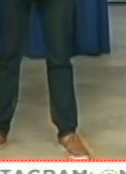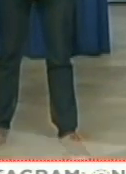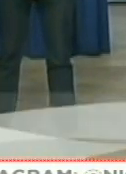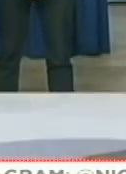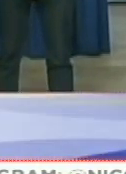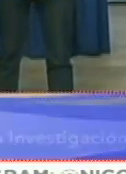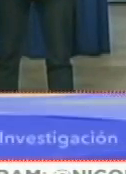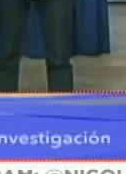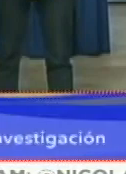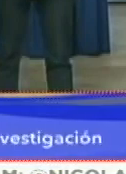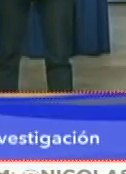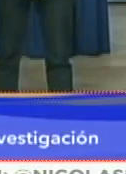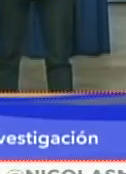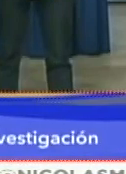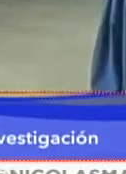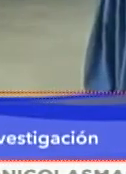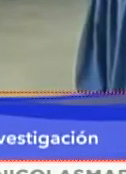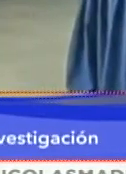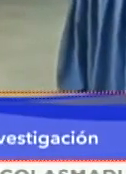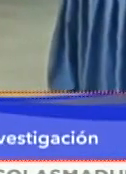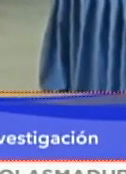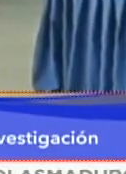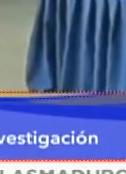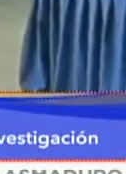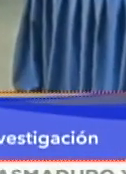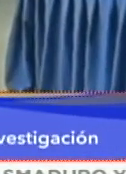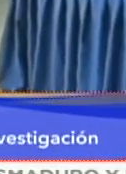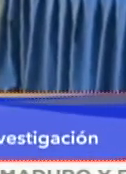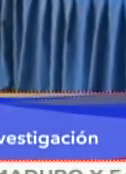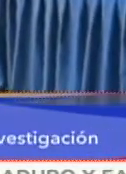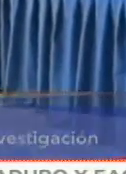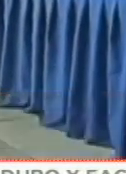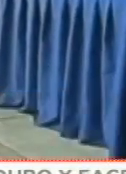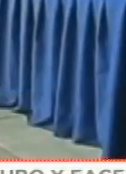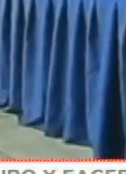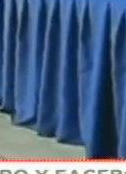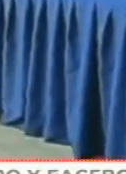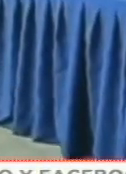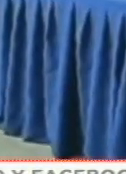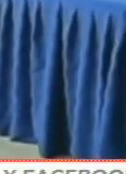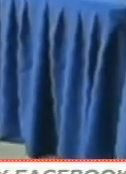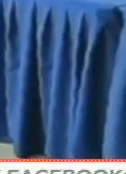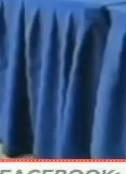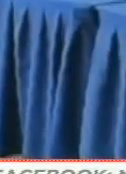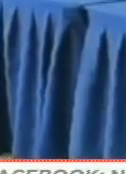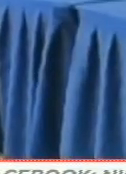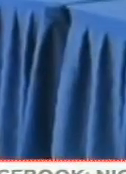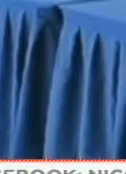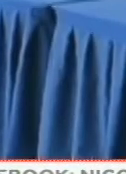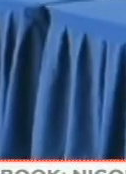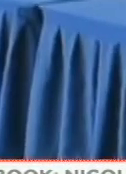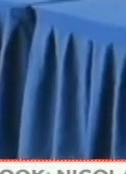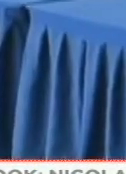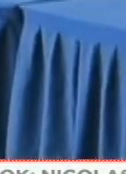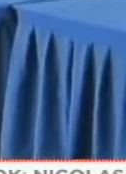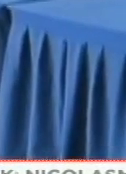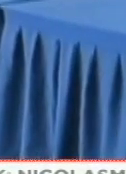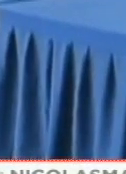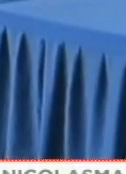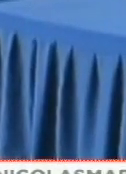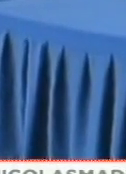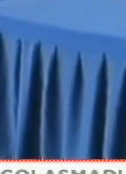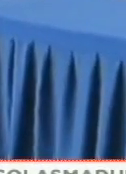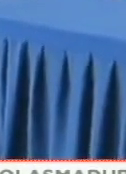Transporte. Me acompaña en esta oportunidad personal directivo de la universidad, así como miembro del comité de la